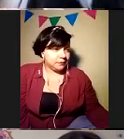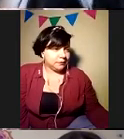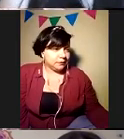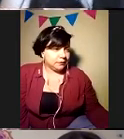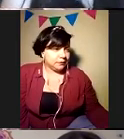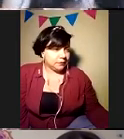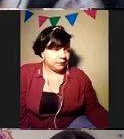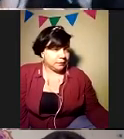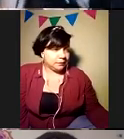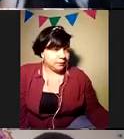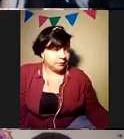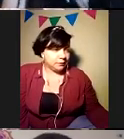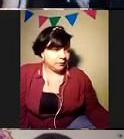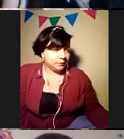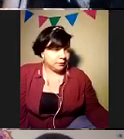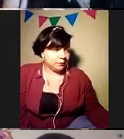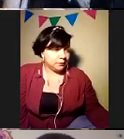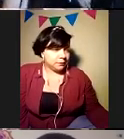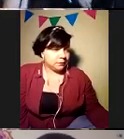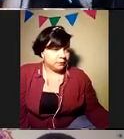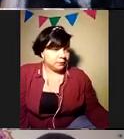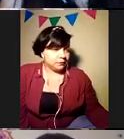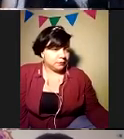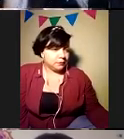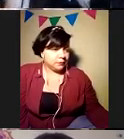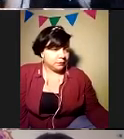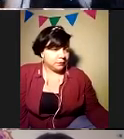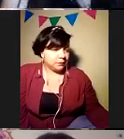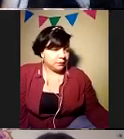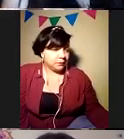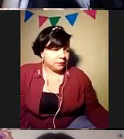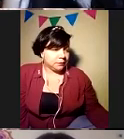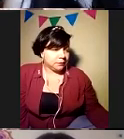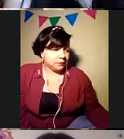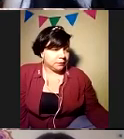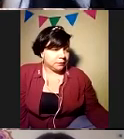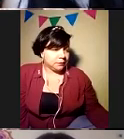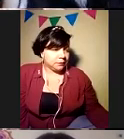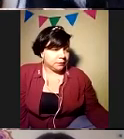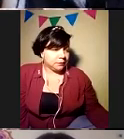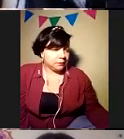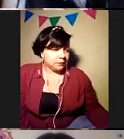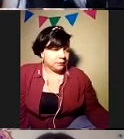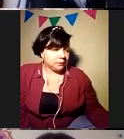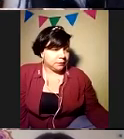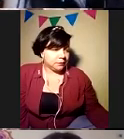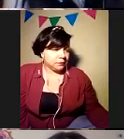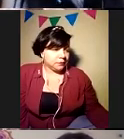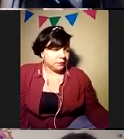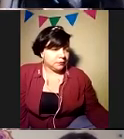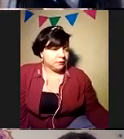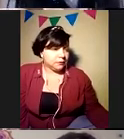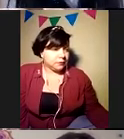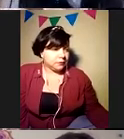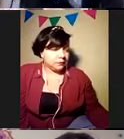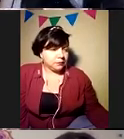guaguateca, y cada mes también tenemos clubes de lectura muy variados, como el Club de Lectura, Letras y Ciencias, y el Club de Harry Potter, que se va